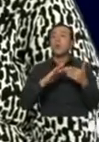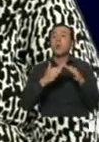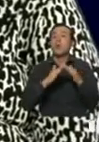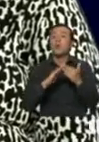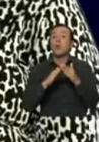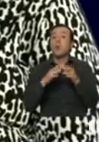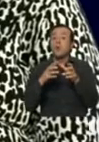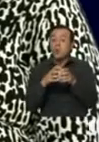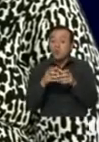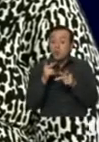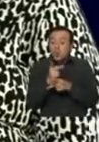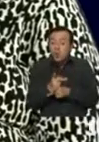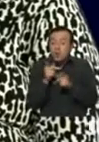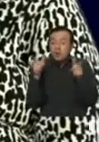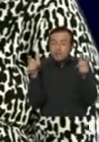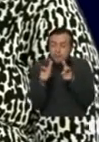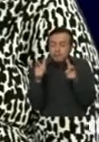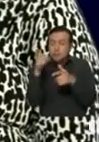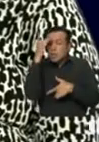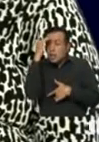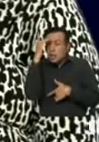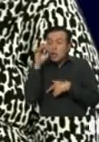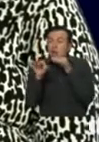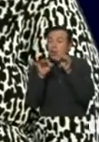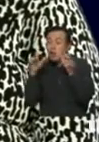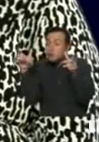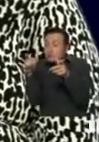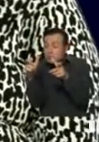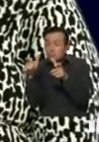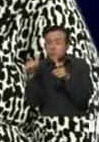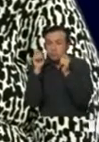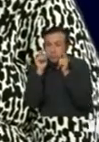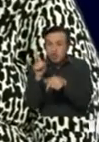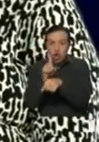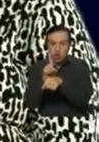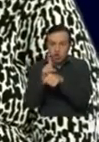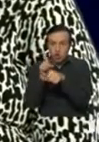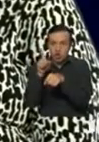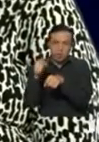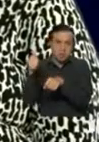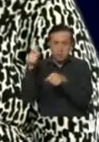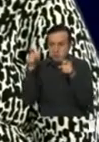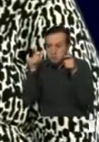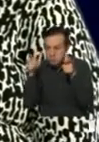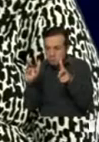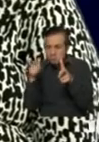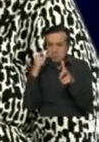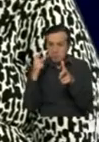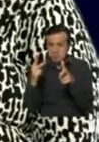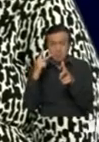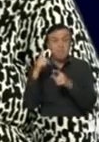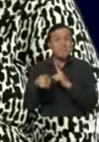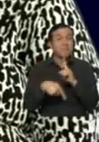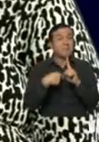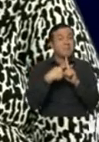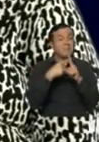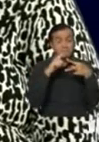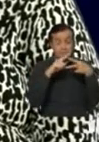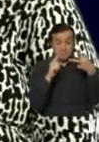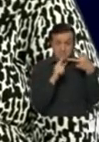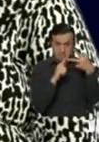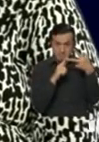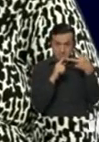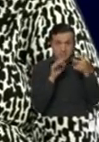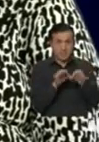los cercos epidemiológicos que se tienen que establecer. Pero sobre esto, lo más